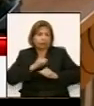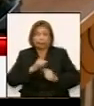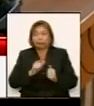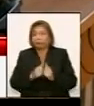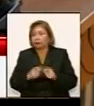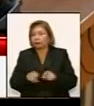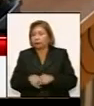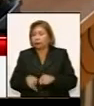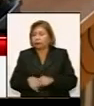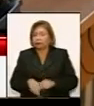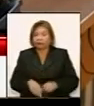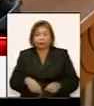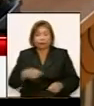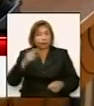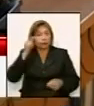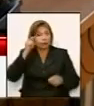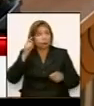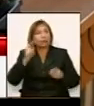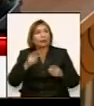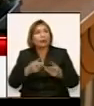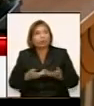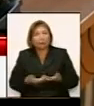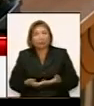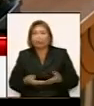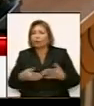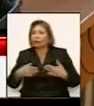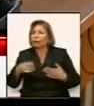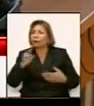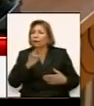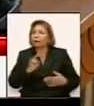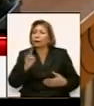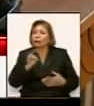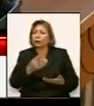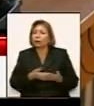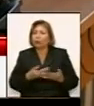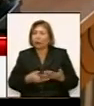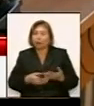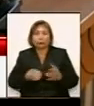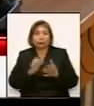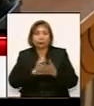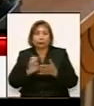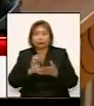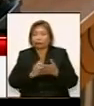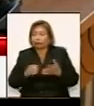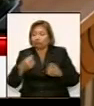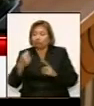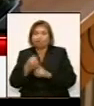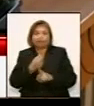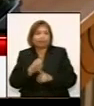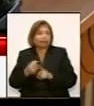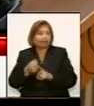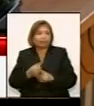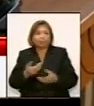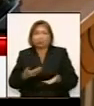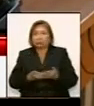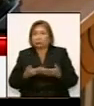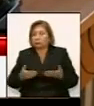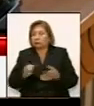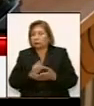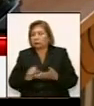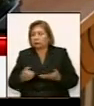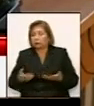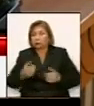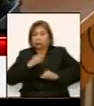Entonces es importante recordar que la tecnología puede ser usada para estratégicamente para hacer daño, pero también puede ser usada estratégicamente